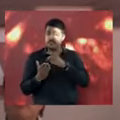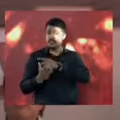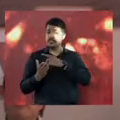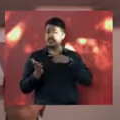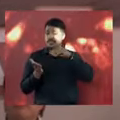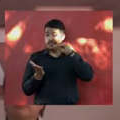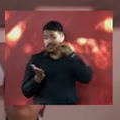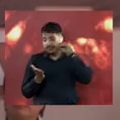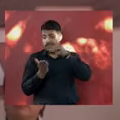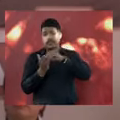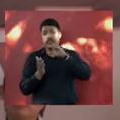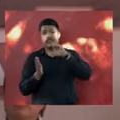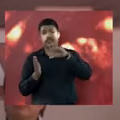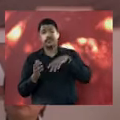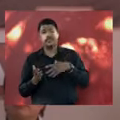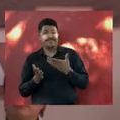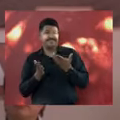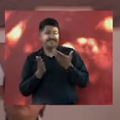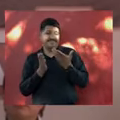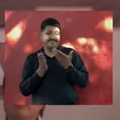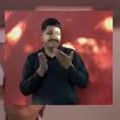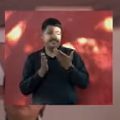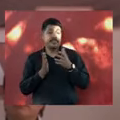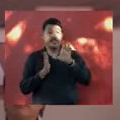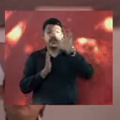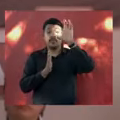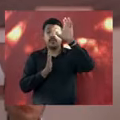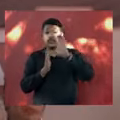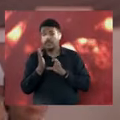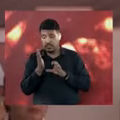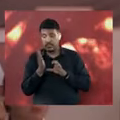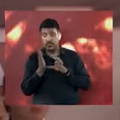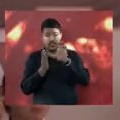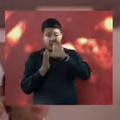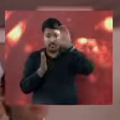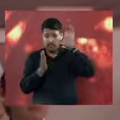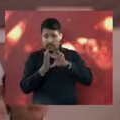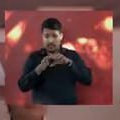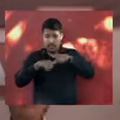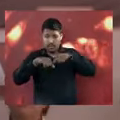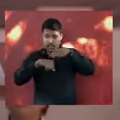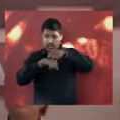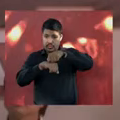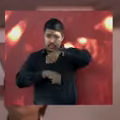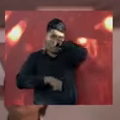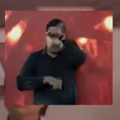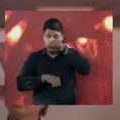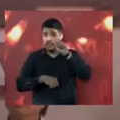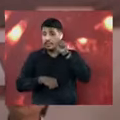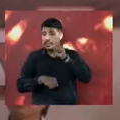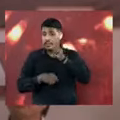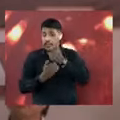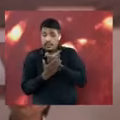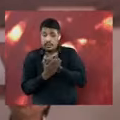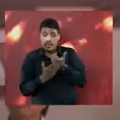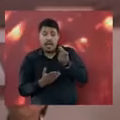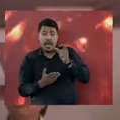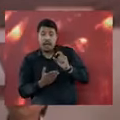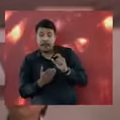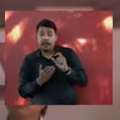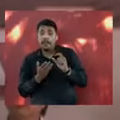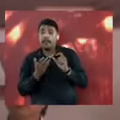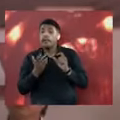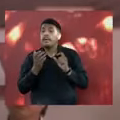República que el aumento al salario mínimo siempre esté por encima de la inflación. Que nunca caigan